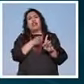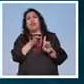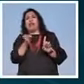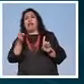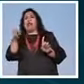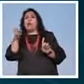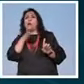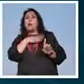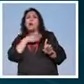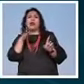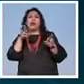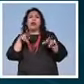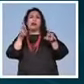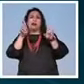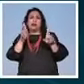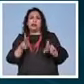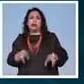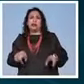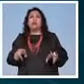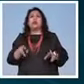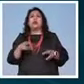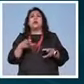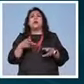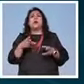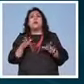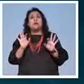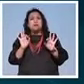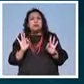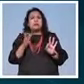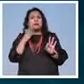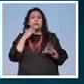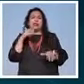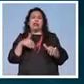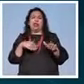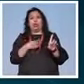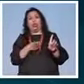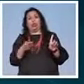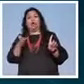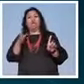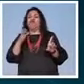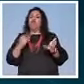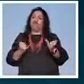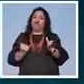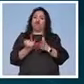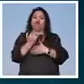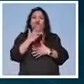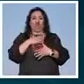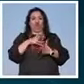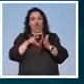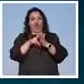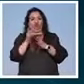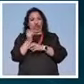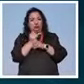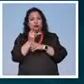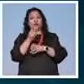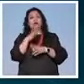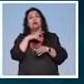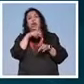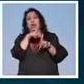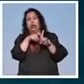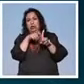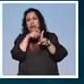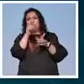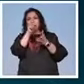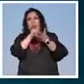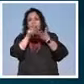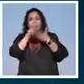de la buena representación, se salen del buen modo de hacer teatro, y entonces él decide, como gran periodista que fue, hacer una crítica y